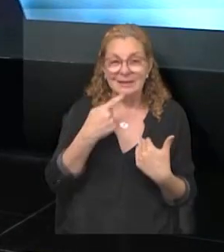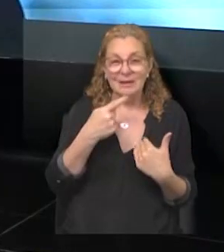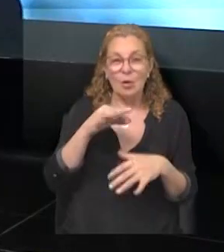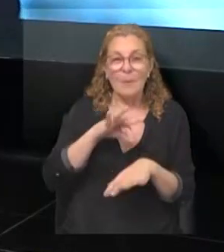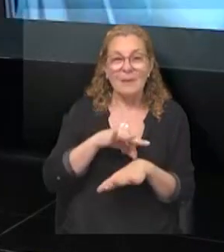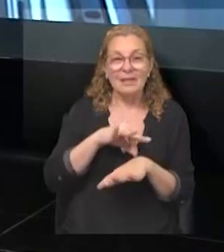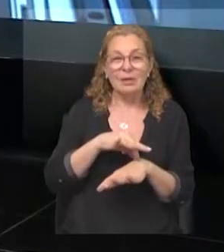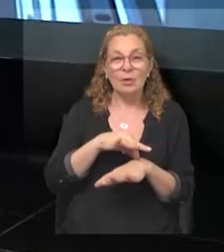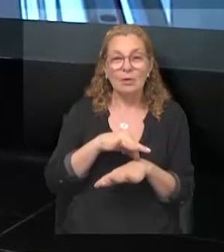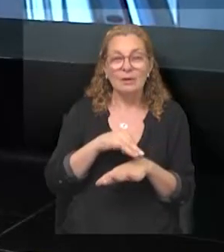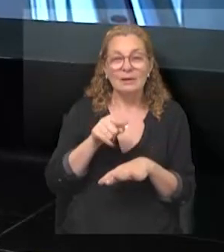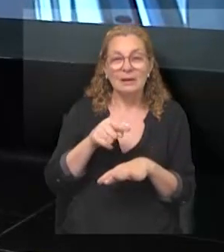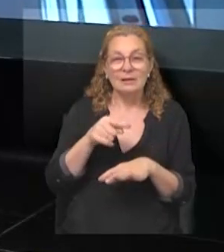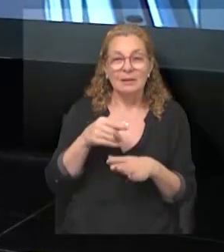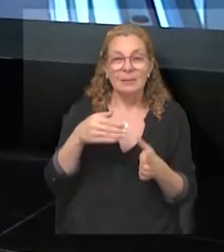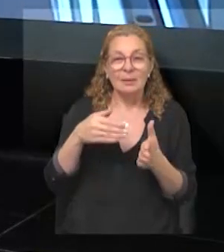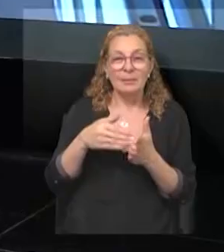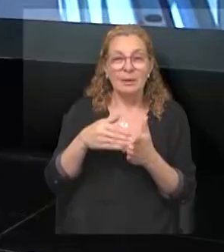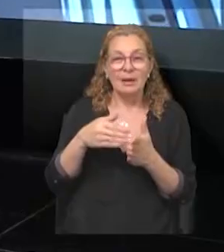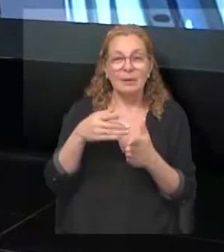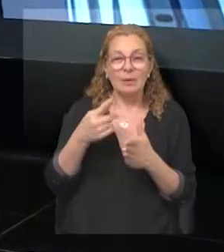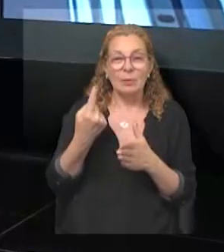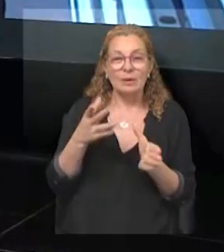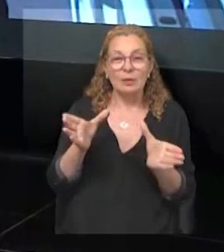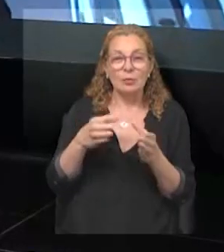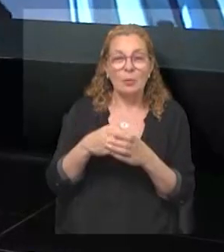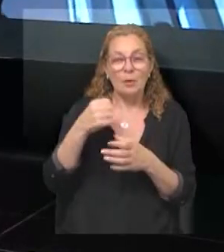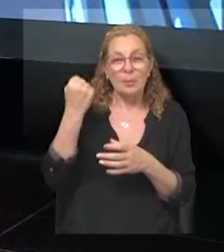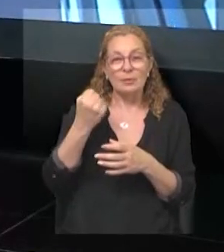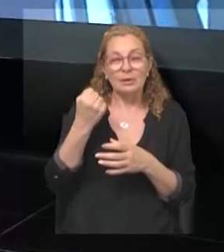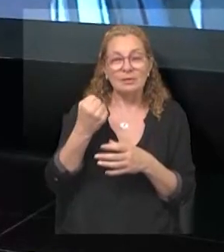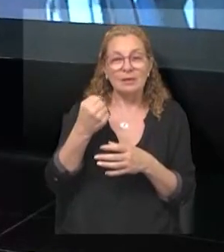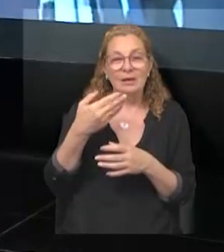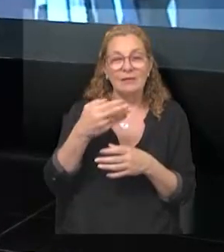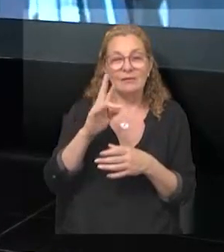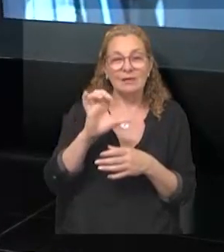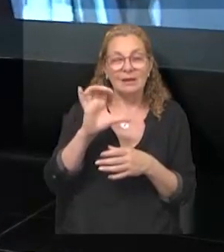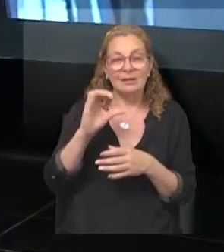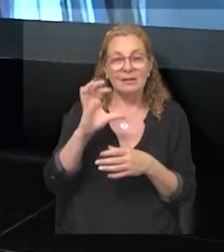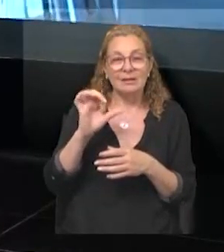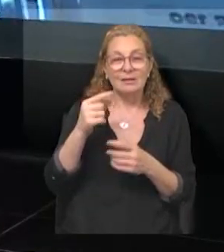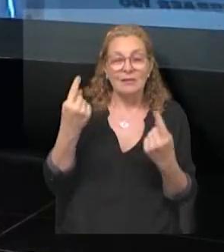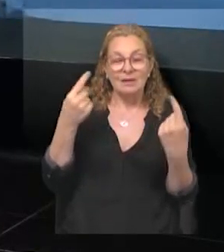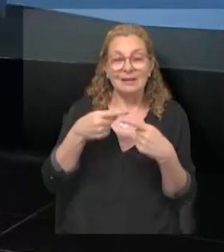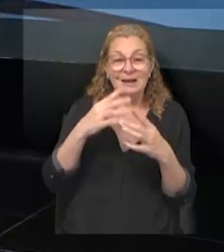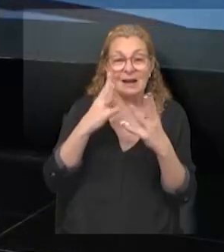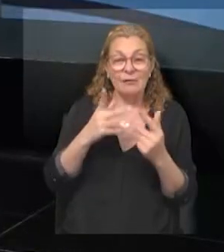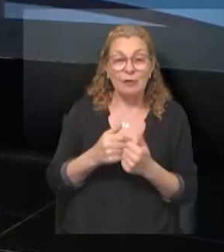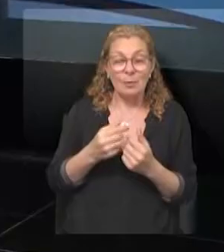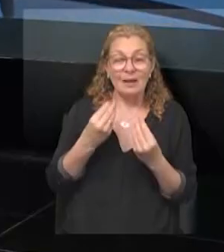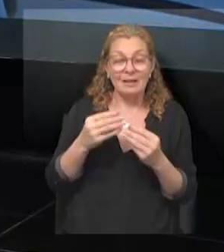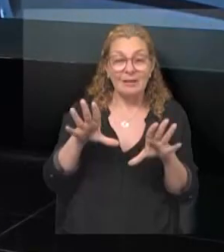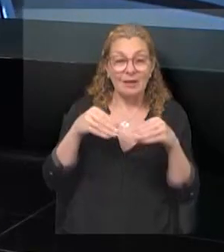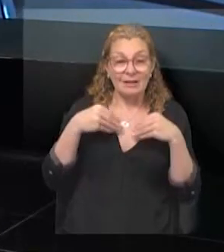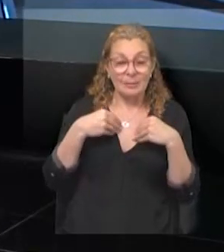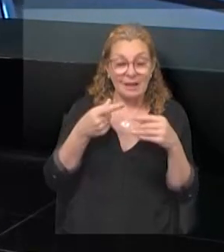médicos y que le impide asistir a una reunión muy importante de los bricks porque allí se van a debatir las maneras en que se van a aceptar